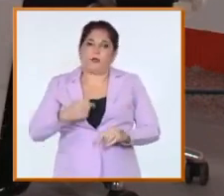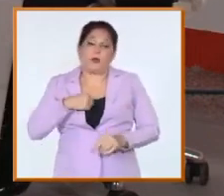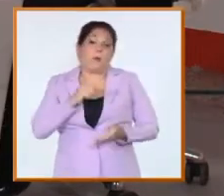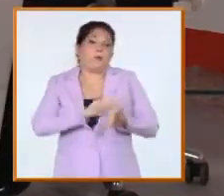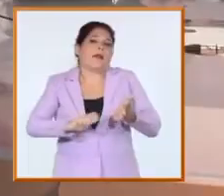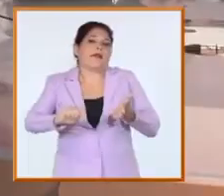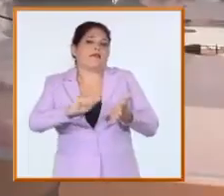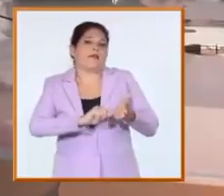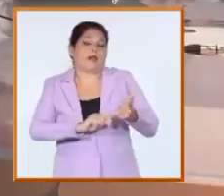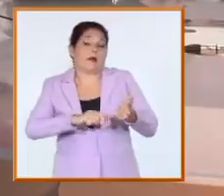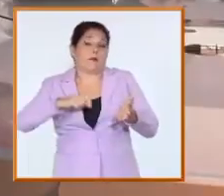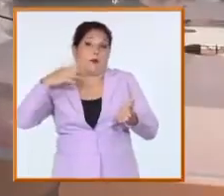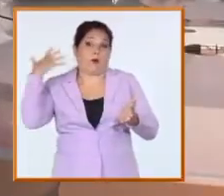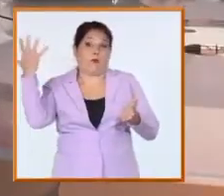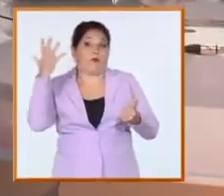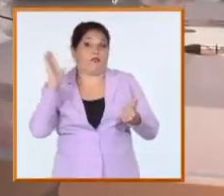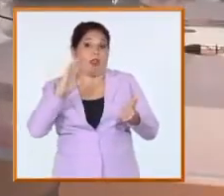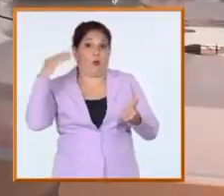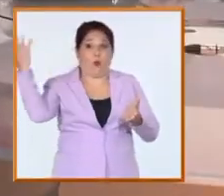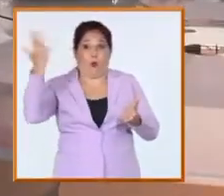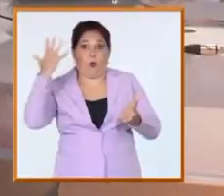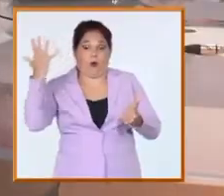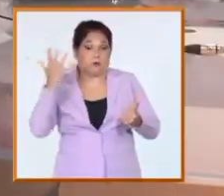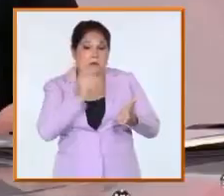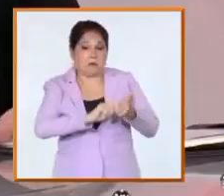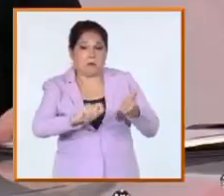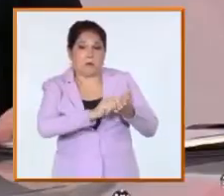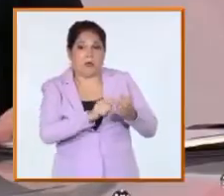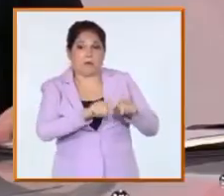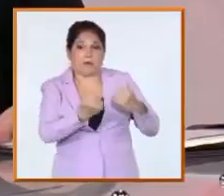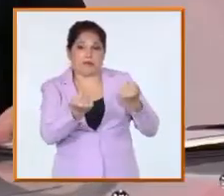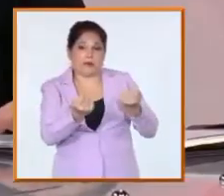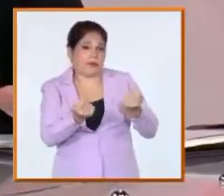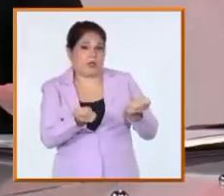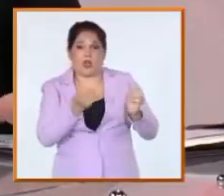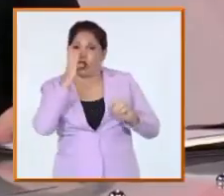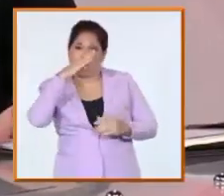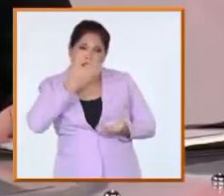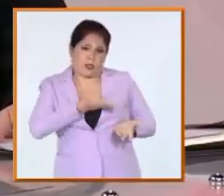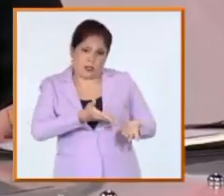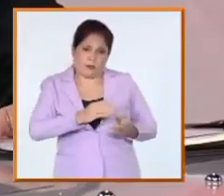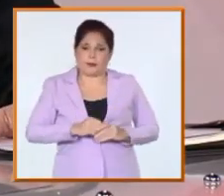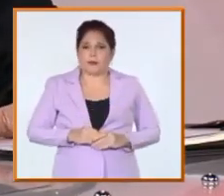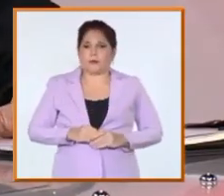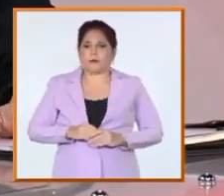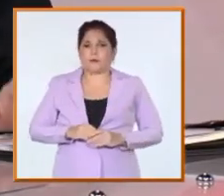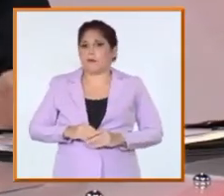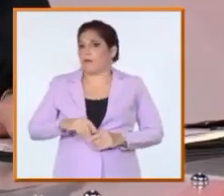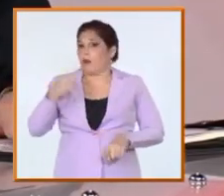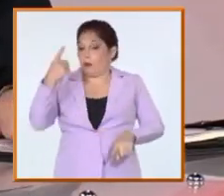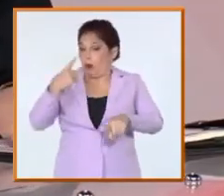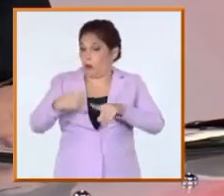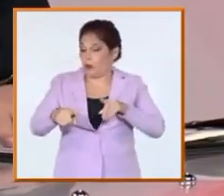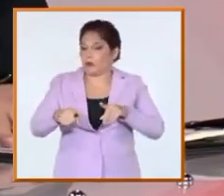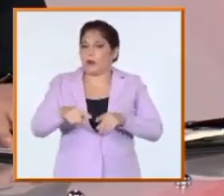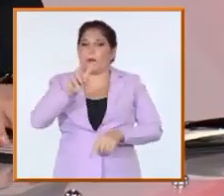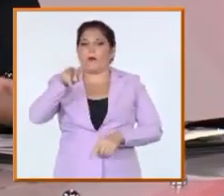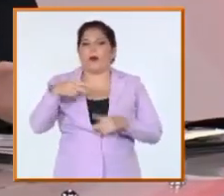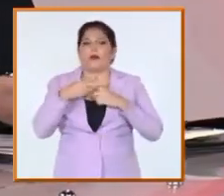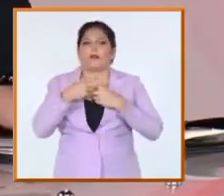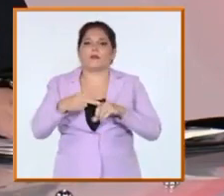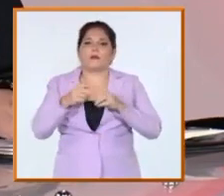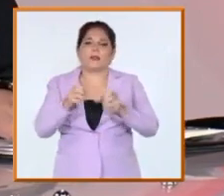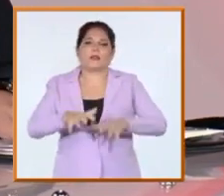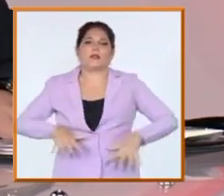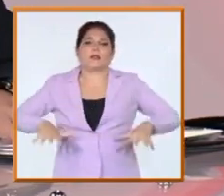planificarse pero la naturaleza siempre le pone obstáculos en ese en ese camino pero también está las búsquedas de